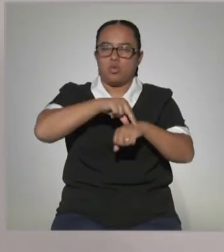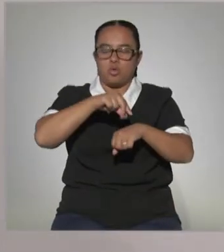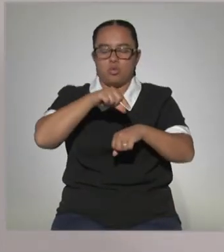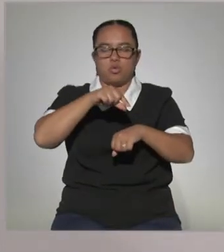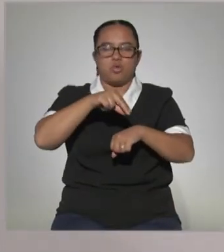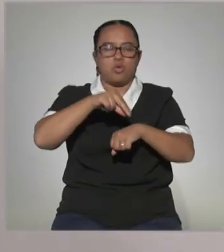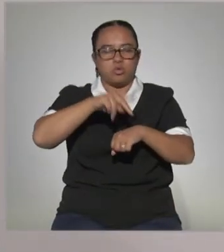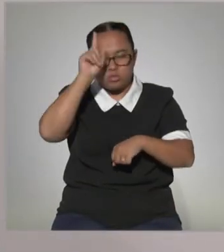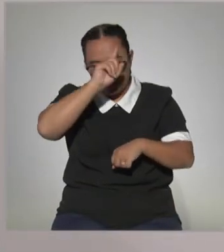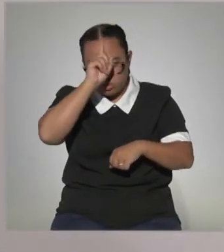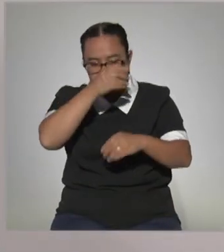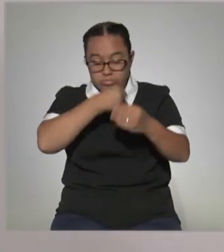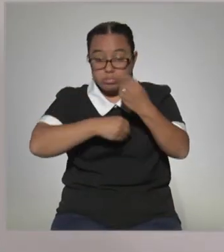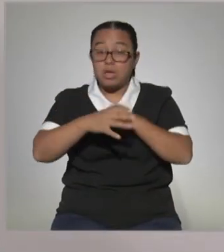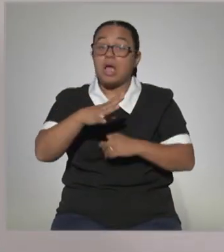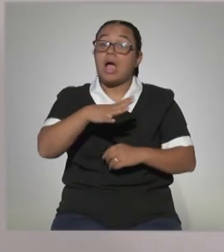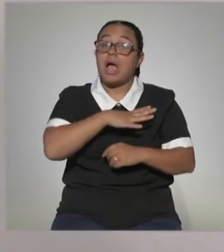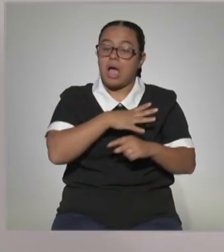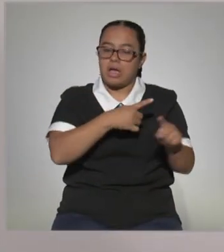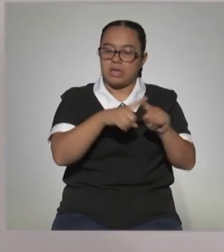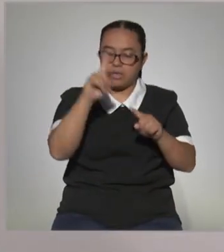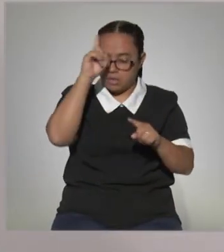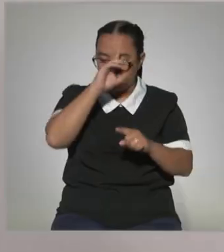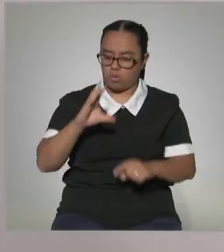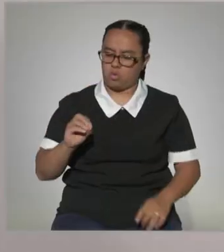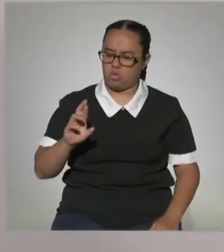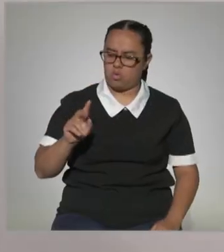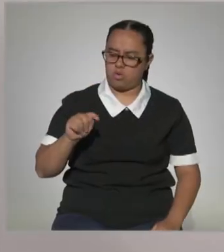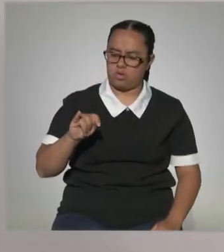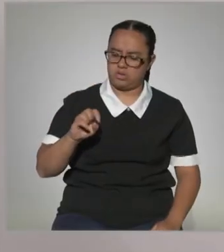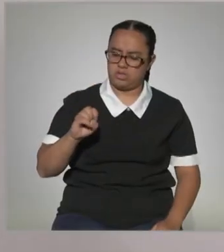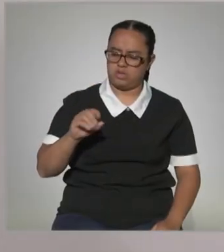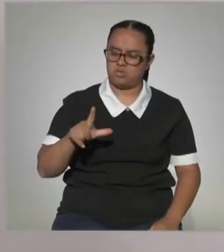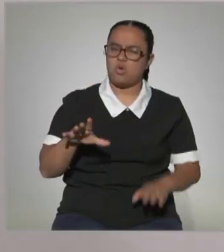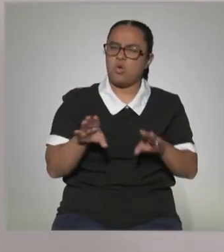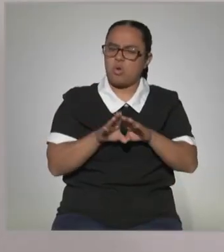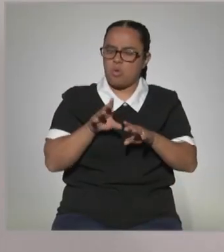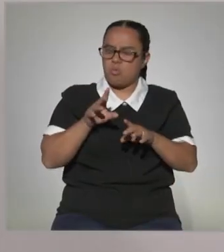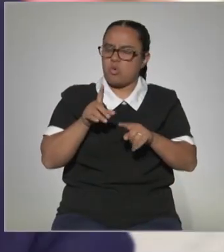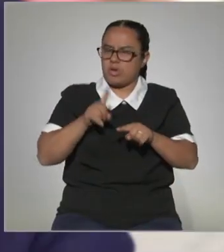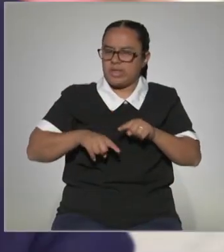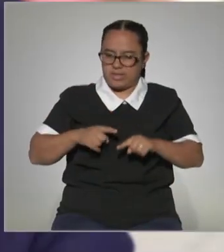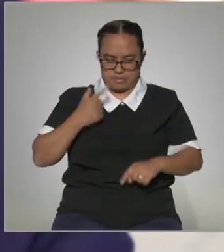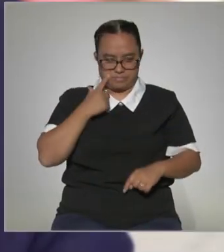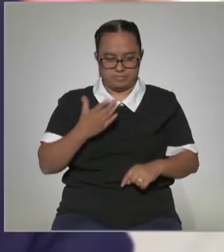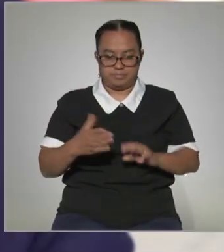hay estrategias para enfrentar el cortisol. Vamos a ver qué nos dice.